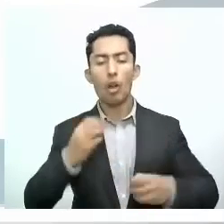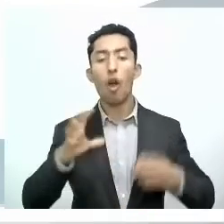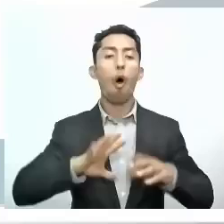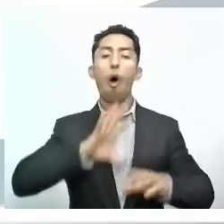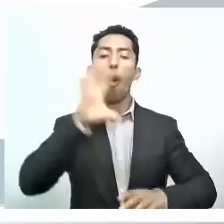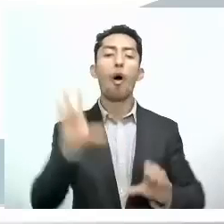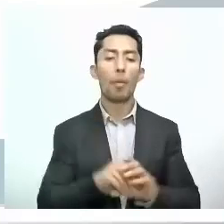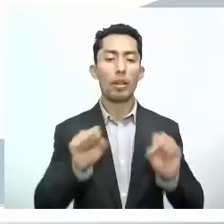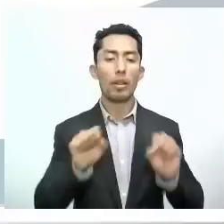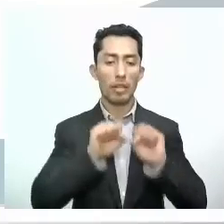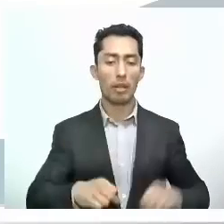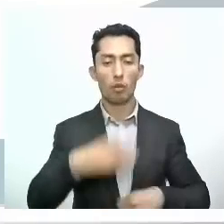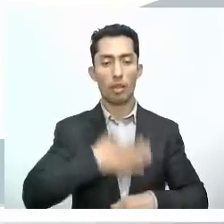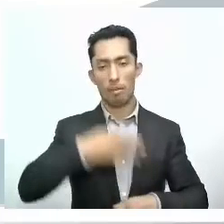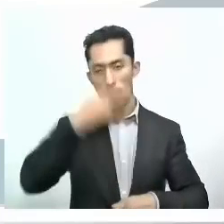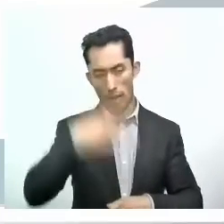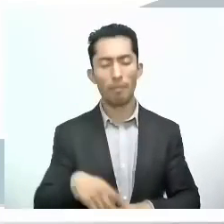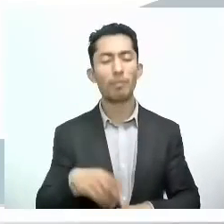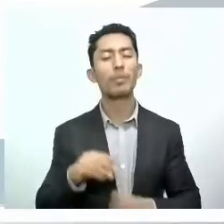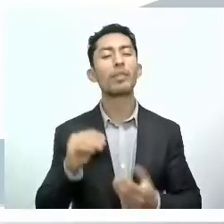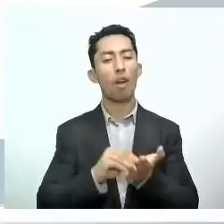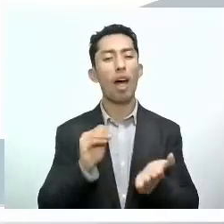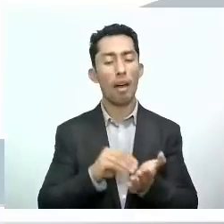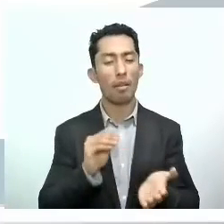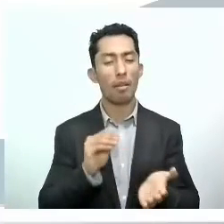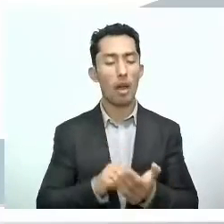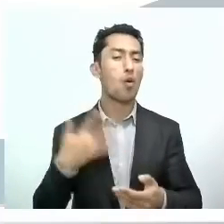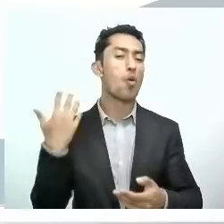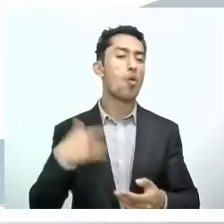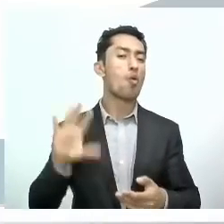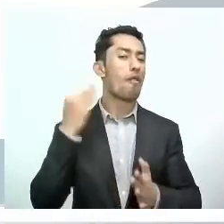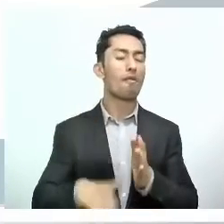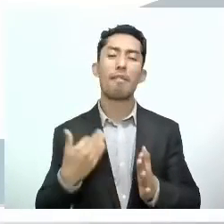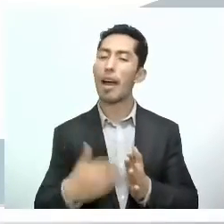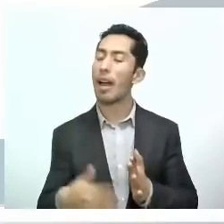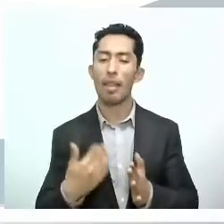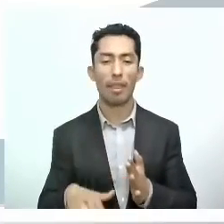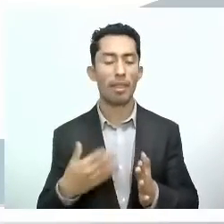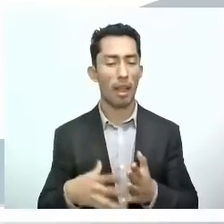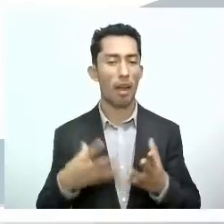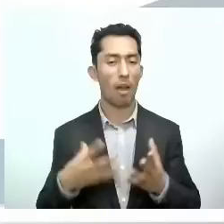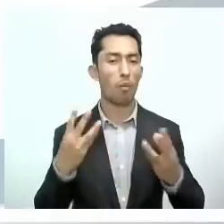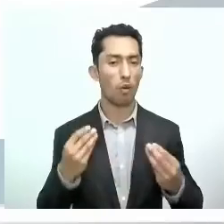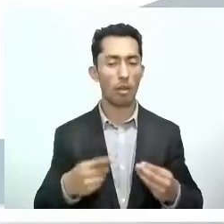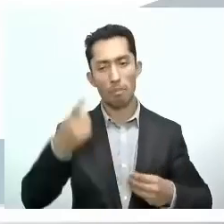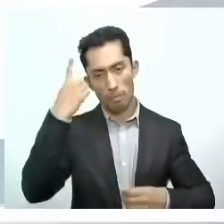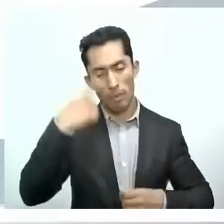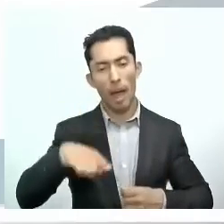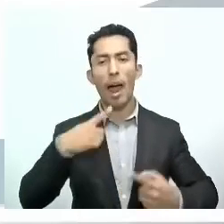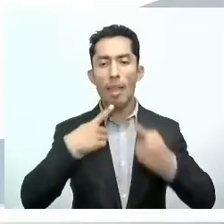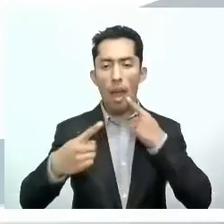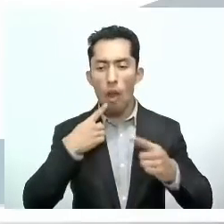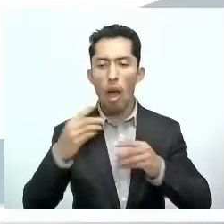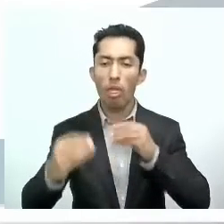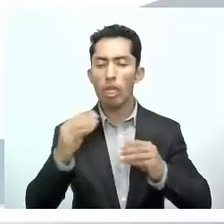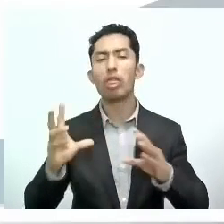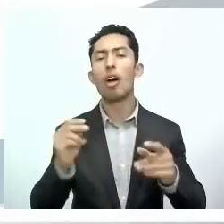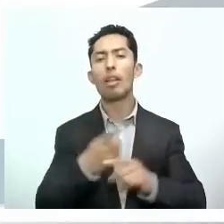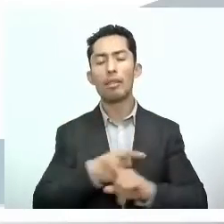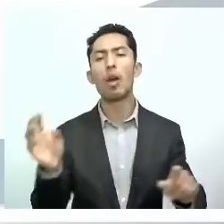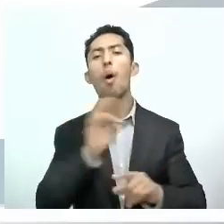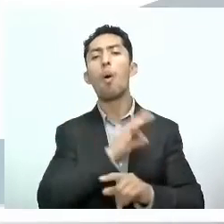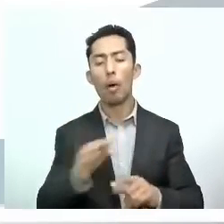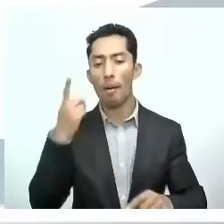en México, que estamos todavía muy lejos de poder incluso no discutirlo, pero sino de poder ir abordando